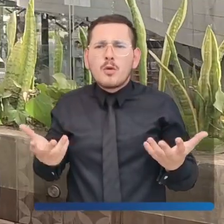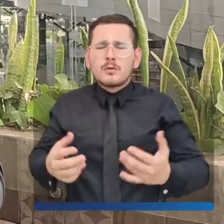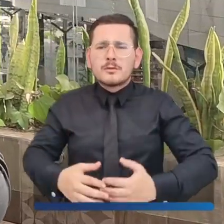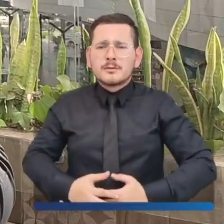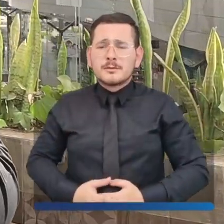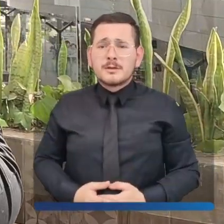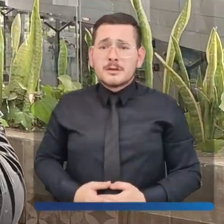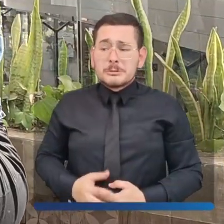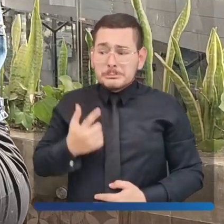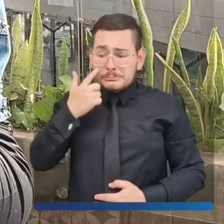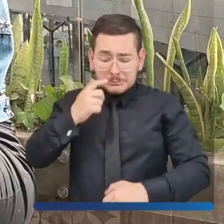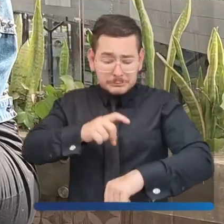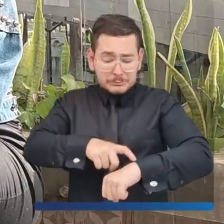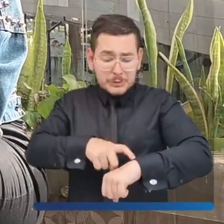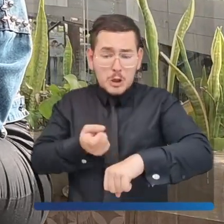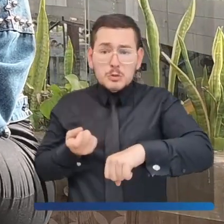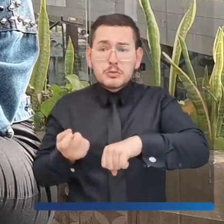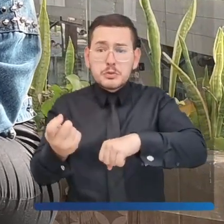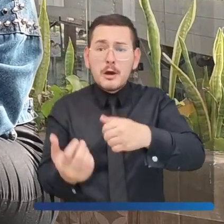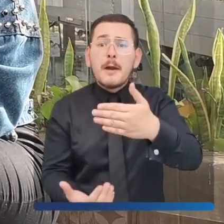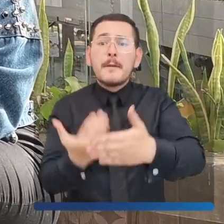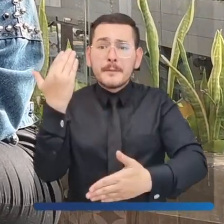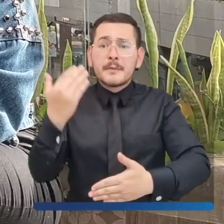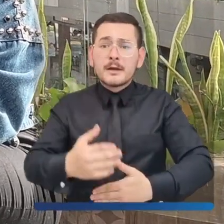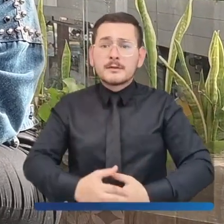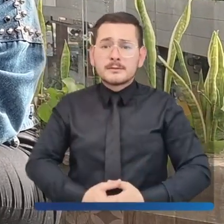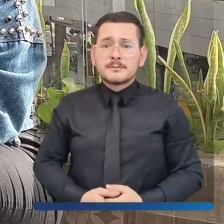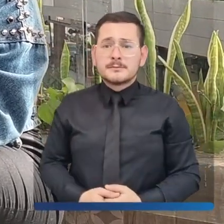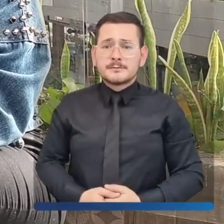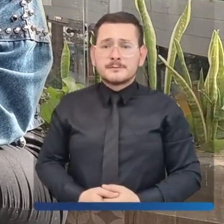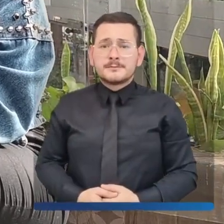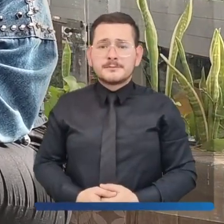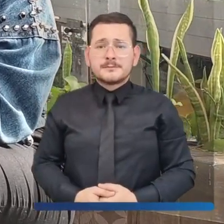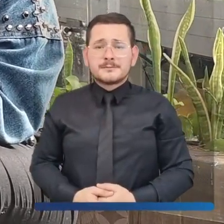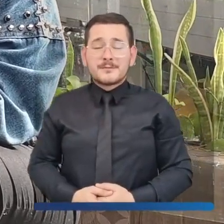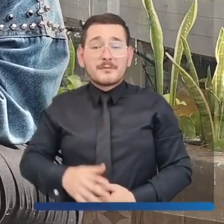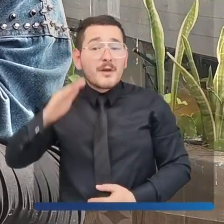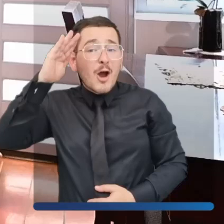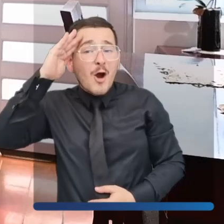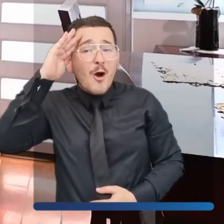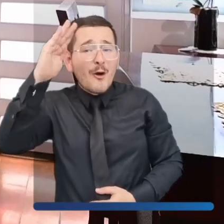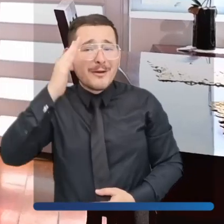Hola, hija, ¿en qué canal está Netflix? Es que ya va a empezar mi novela.